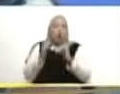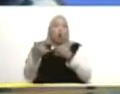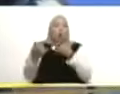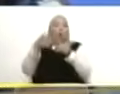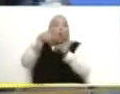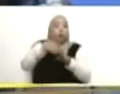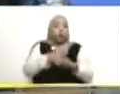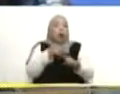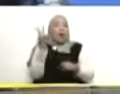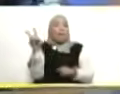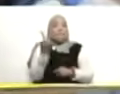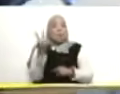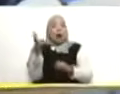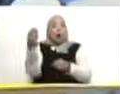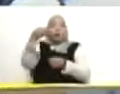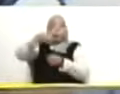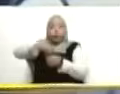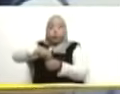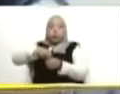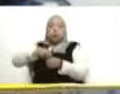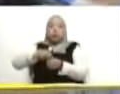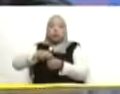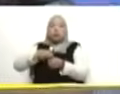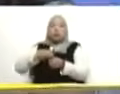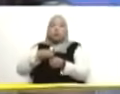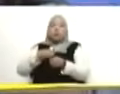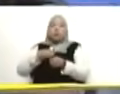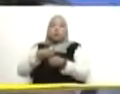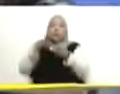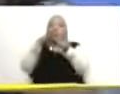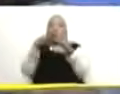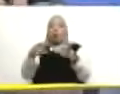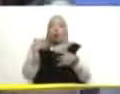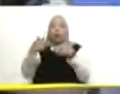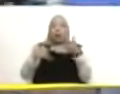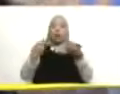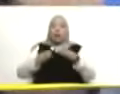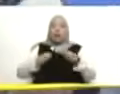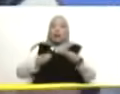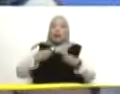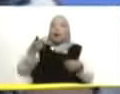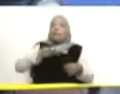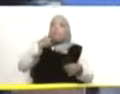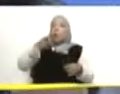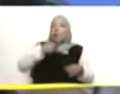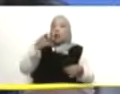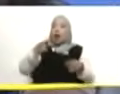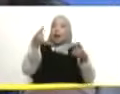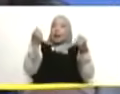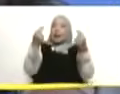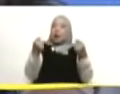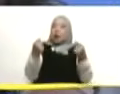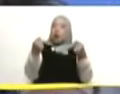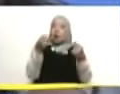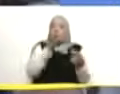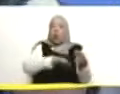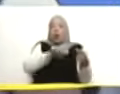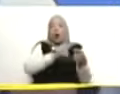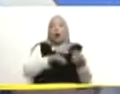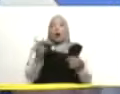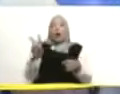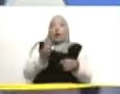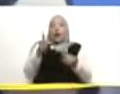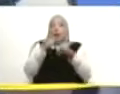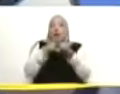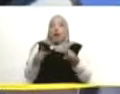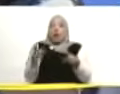discriminación y hemos sido incorporadas en todos los aspectos de la vida política, social, económica de nuestro país, pero